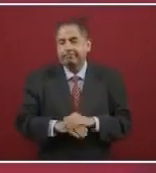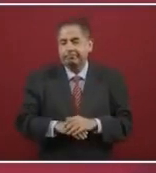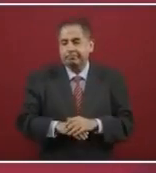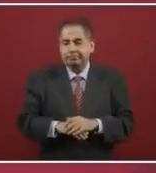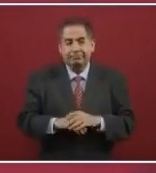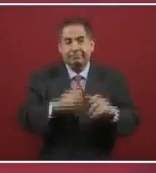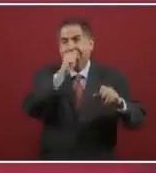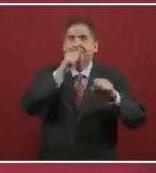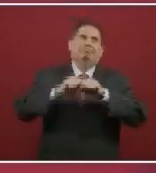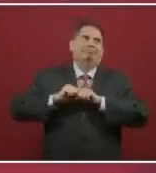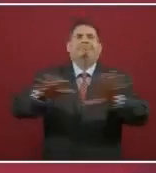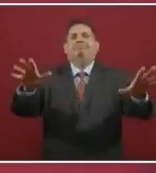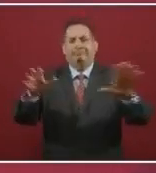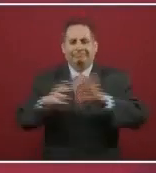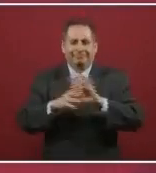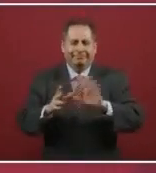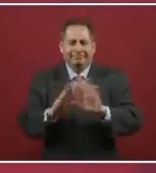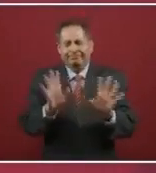nota.